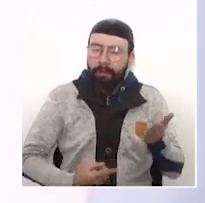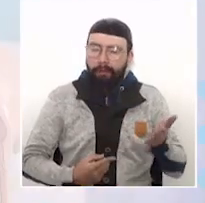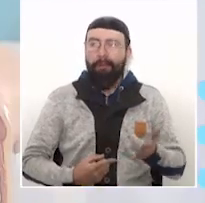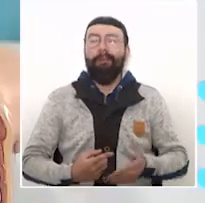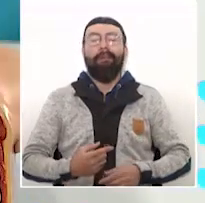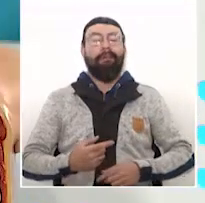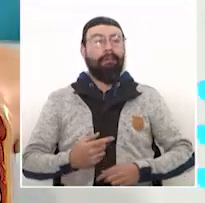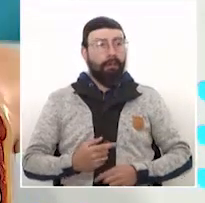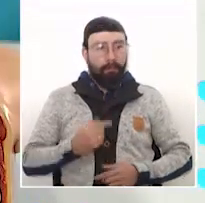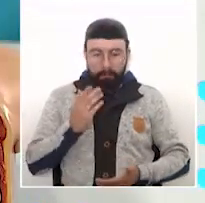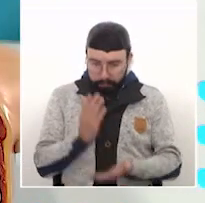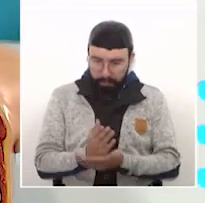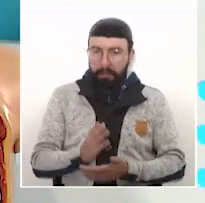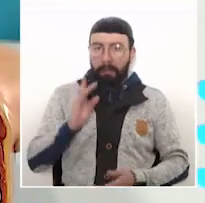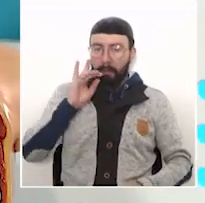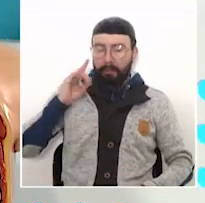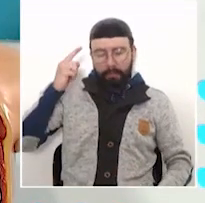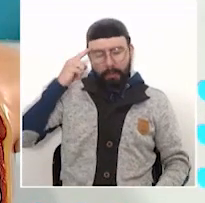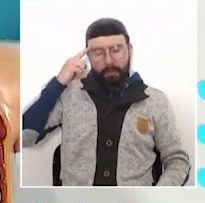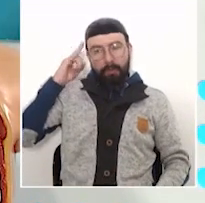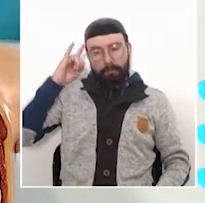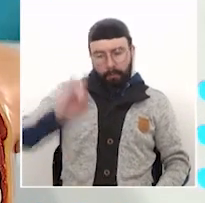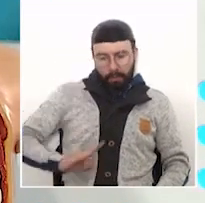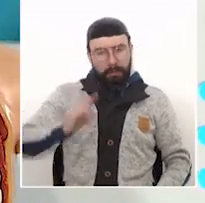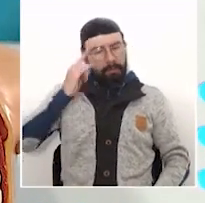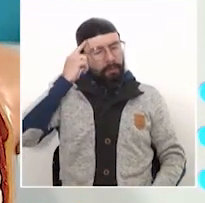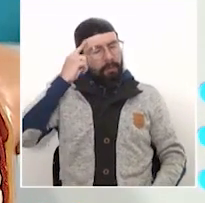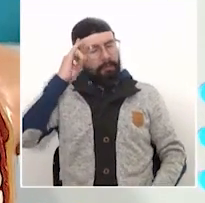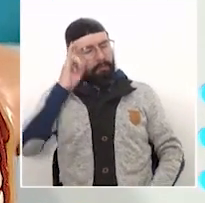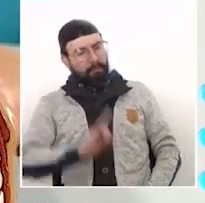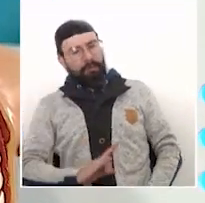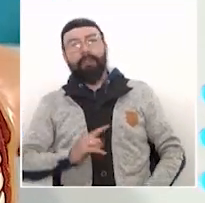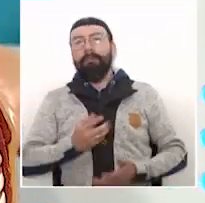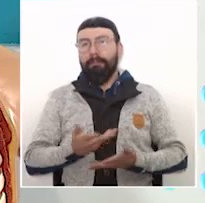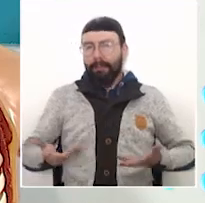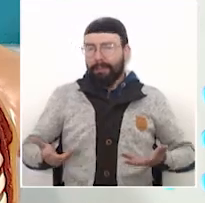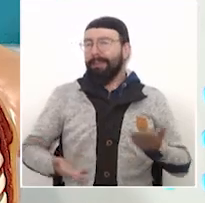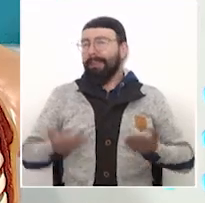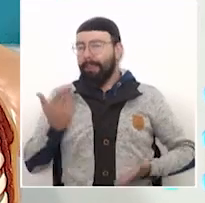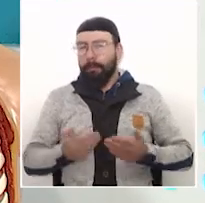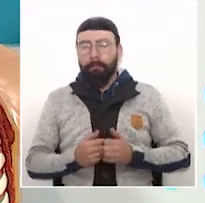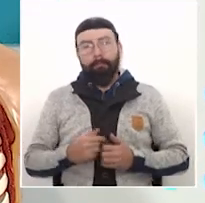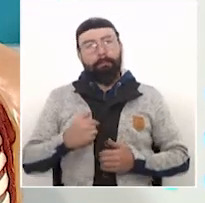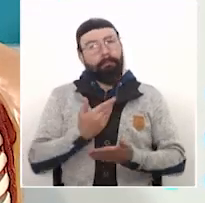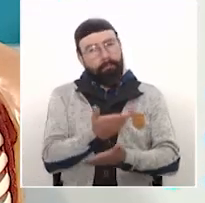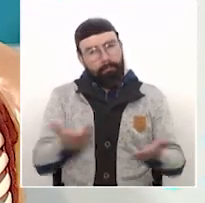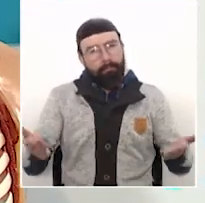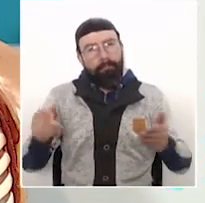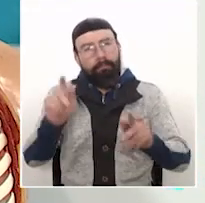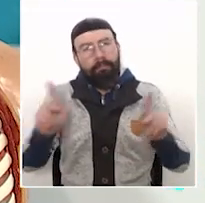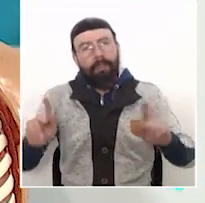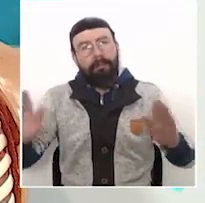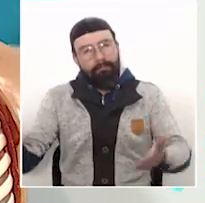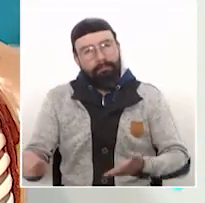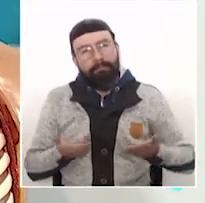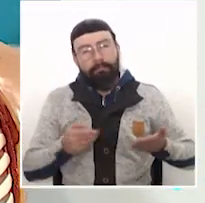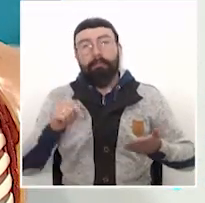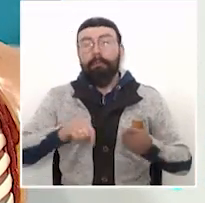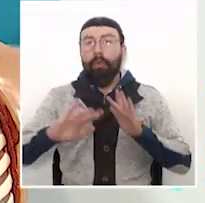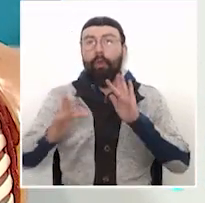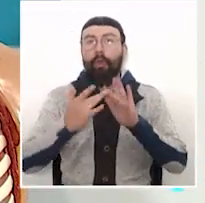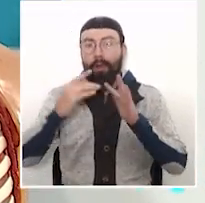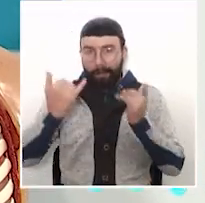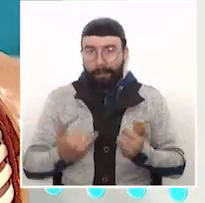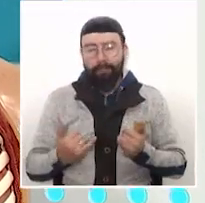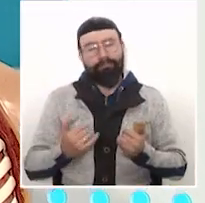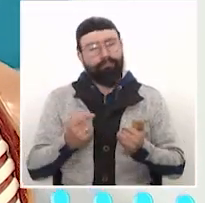repercute en este órgano físico. Quiero darle una bienvenida muy especial a todas las personas por estar conectadas hoy con nosotros. Qué maravilla poder